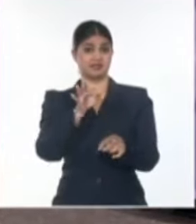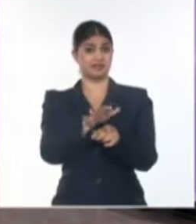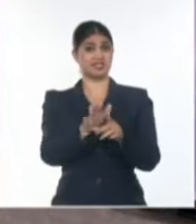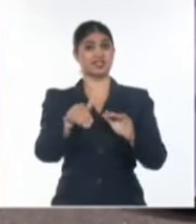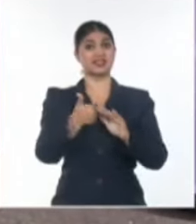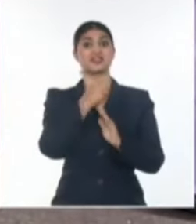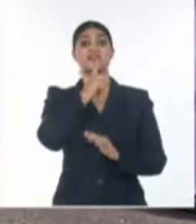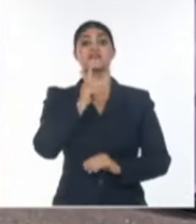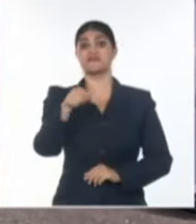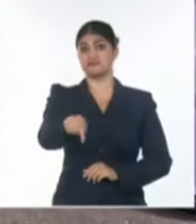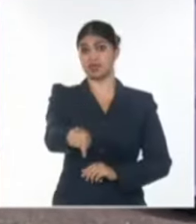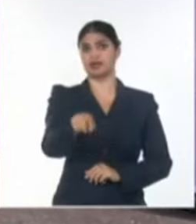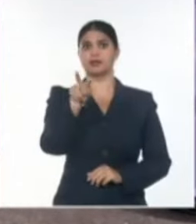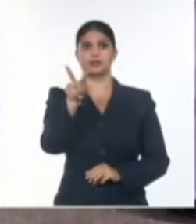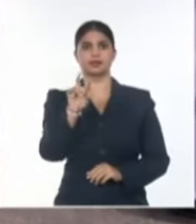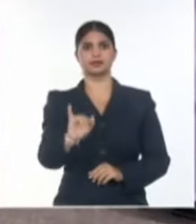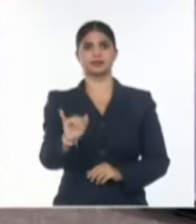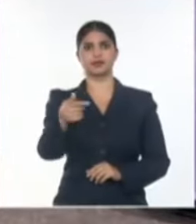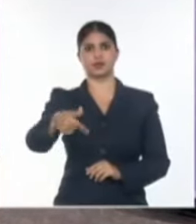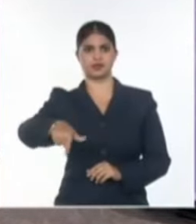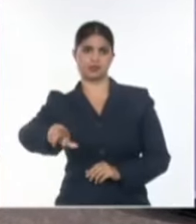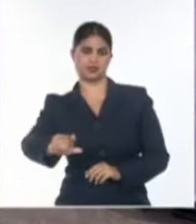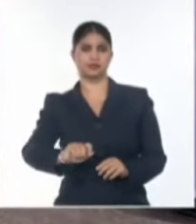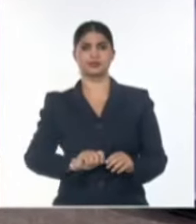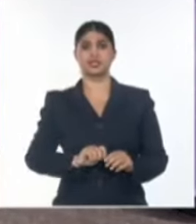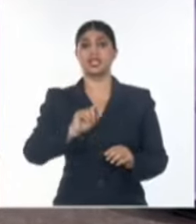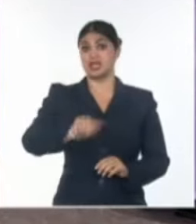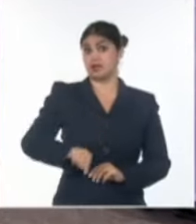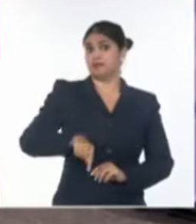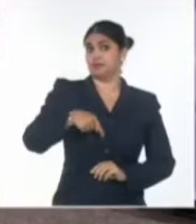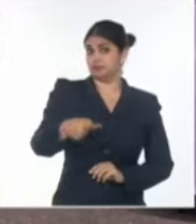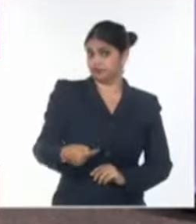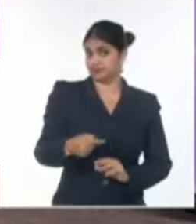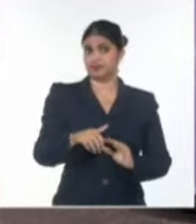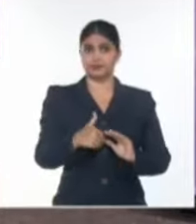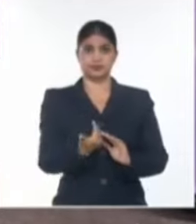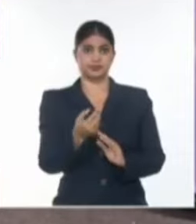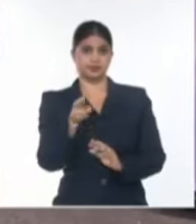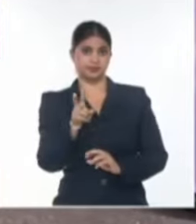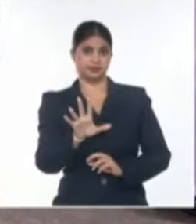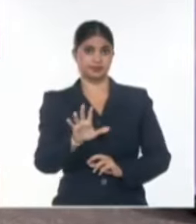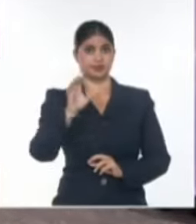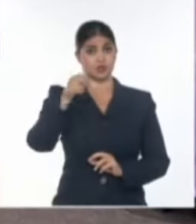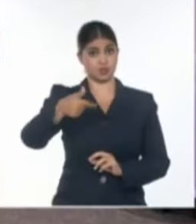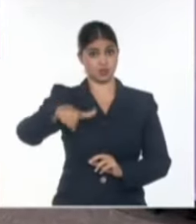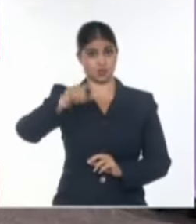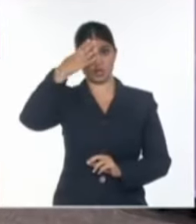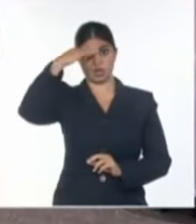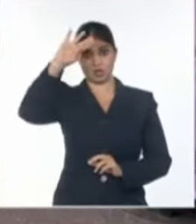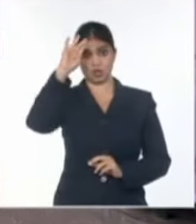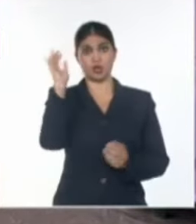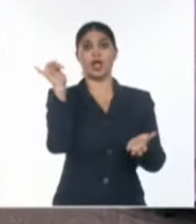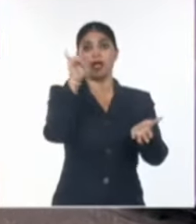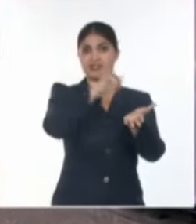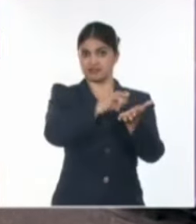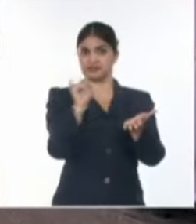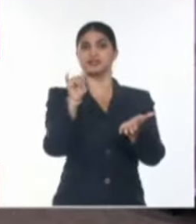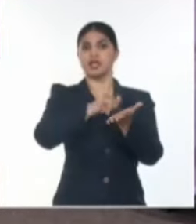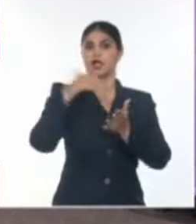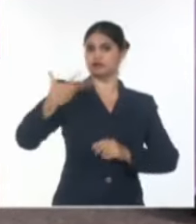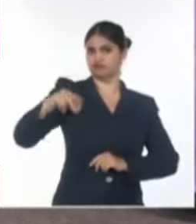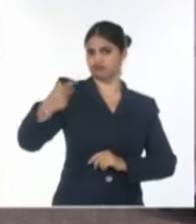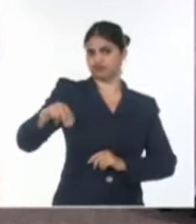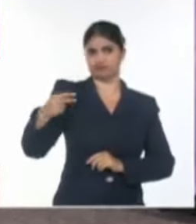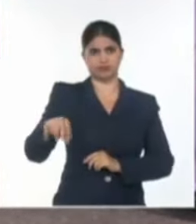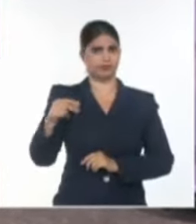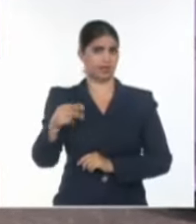viernes 26, aunque mañana, día 25 de julio, ya Cuba estará en acción desde el punto de vista competitivo por